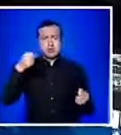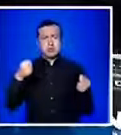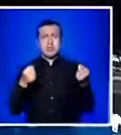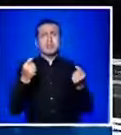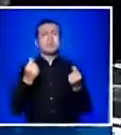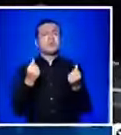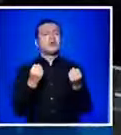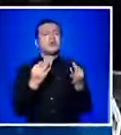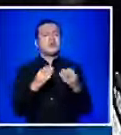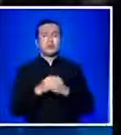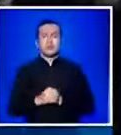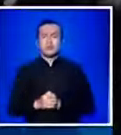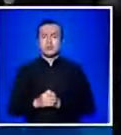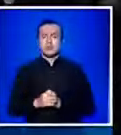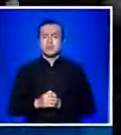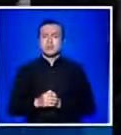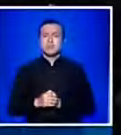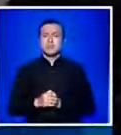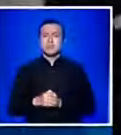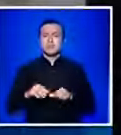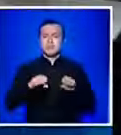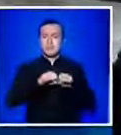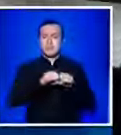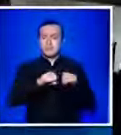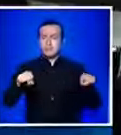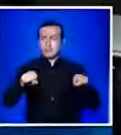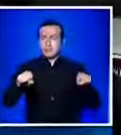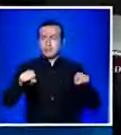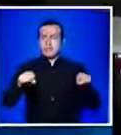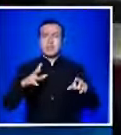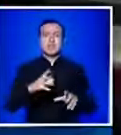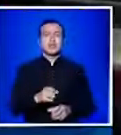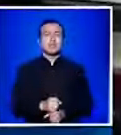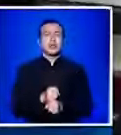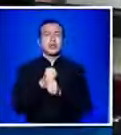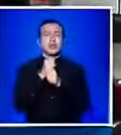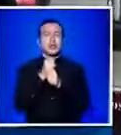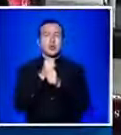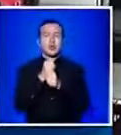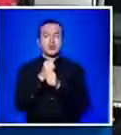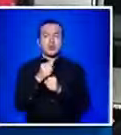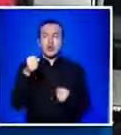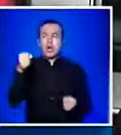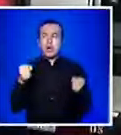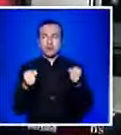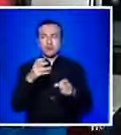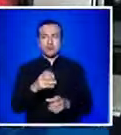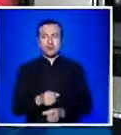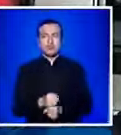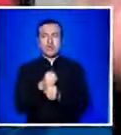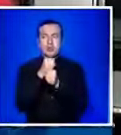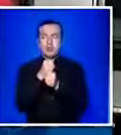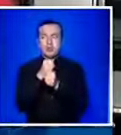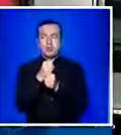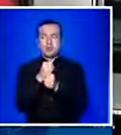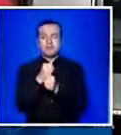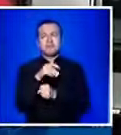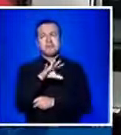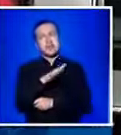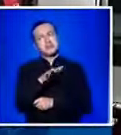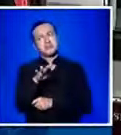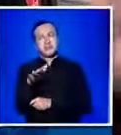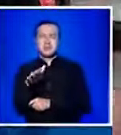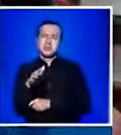tiene? Claro, sí, bueno, esto es un accesorio de seguridad exclusivamente para el volante en este caso, ¿no? Entonces, más o menos